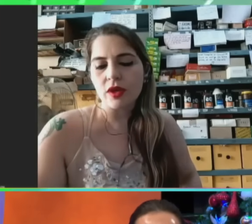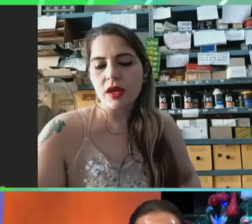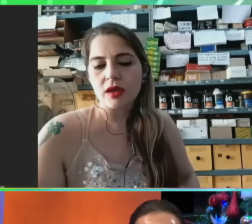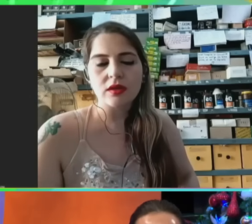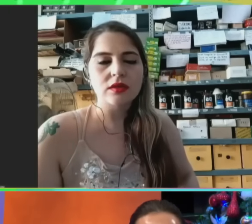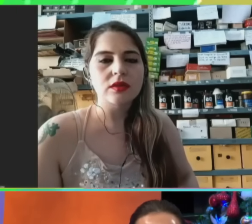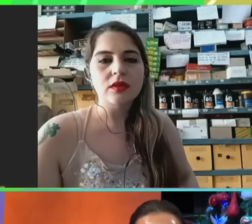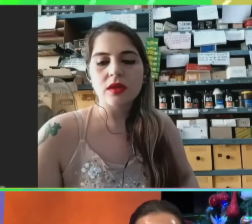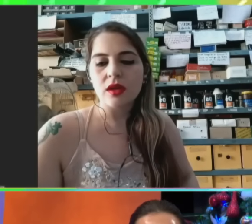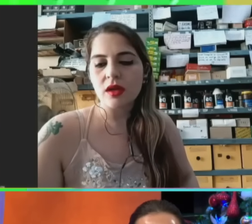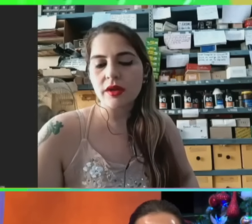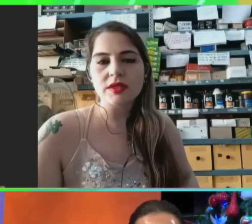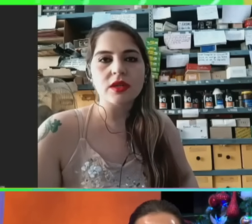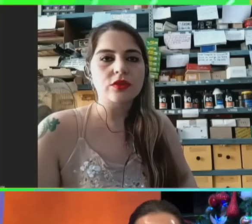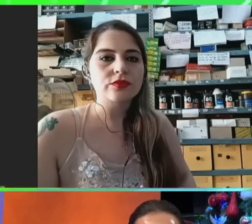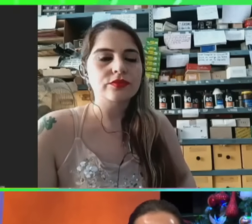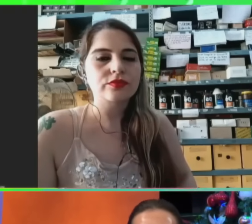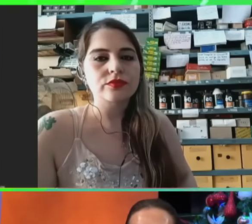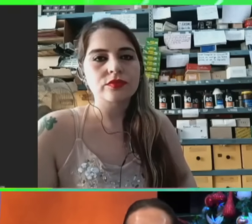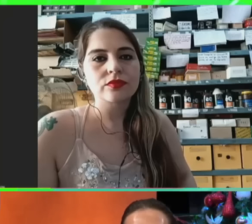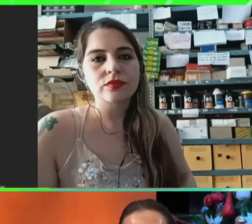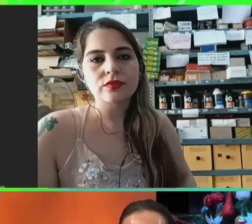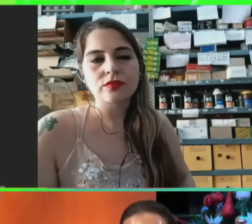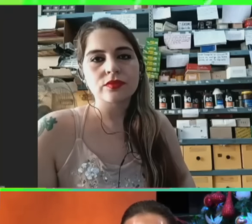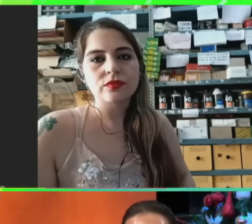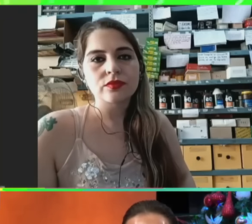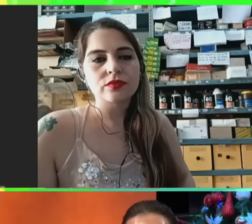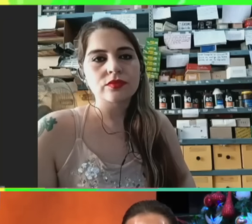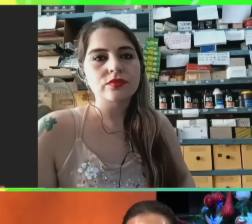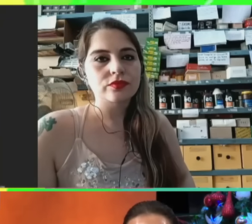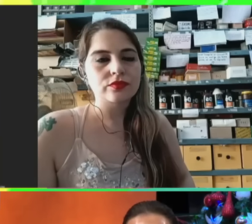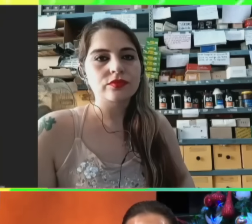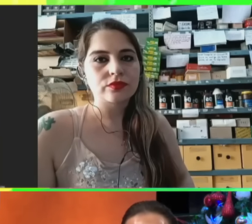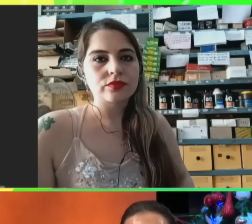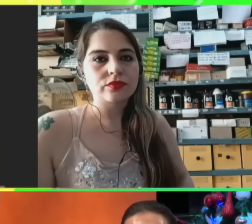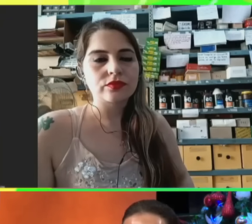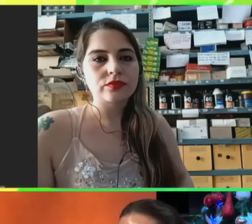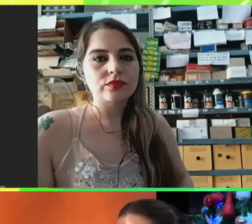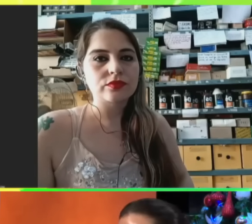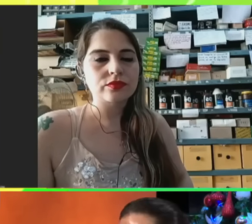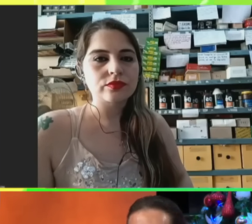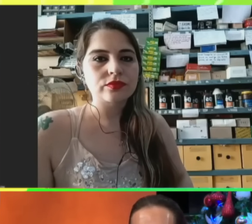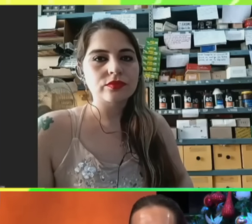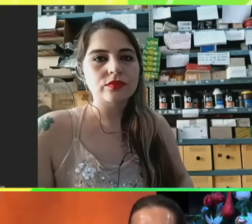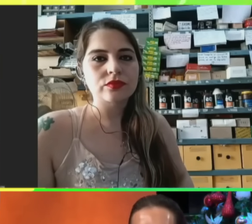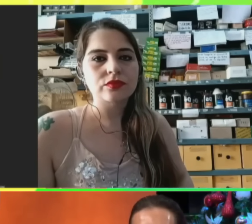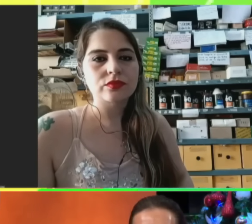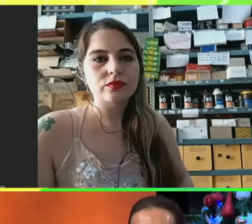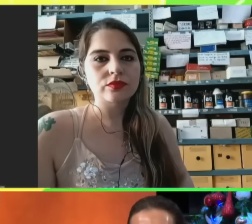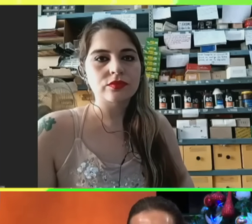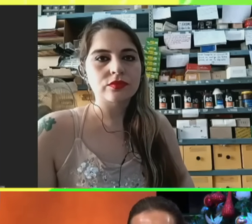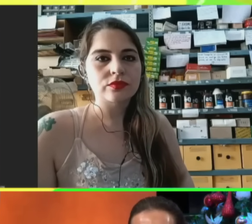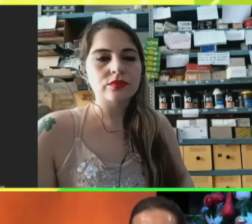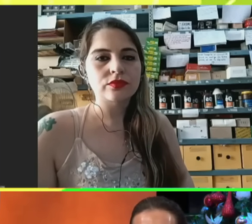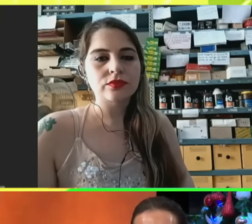cuando fui al aniversario. Porque a mí siempre lo que me llamó la atención es que ella, uno que se acuerda de esa época, lo que